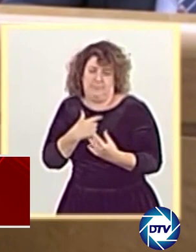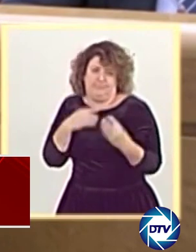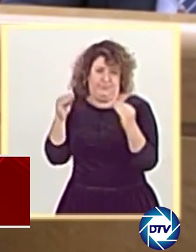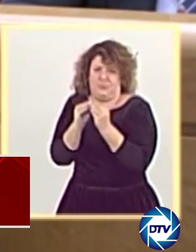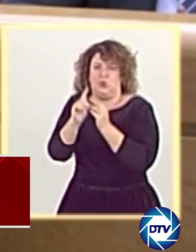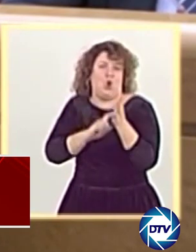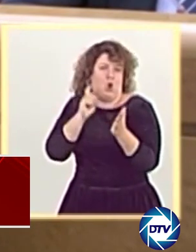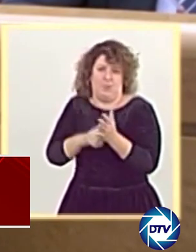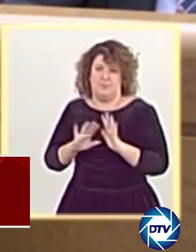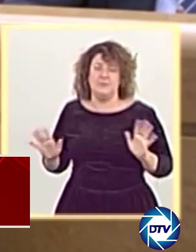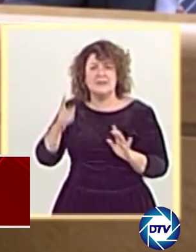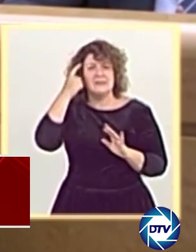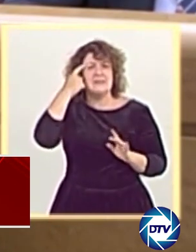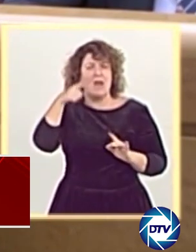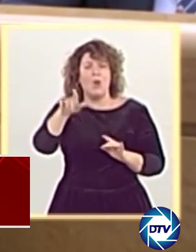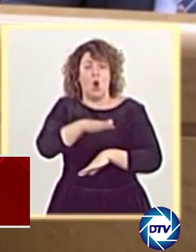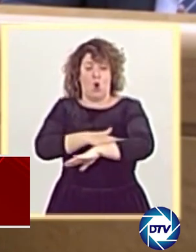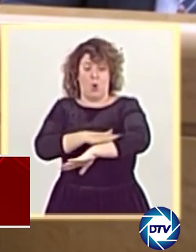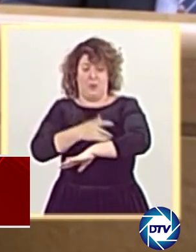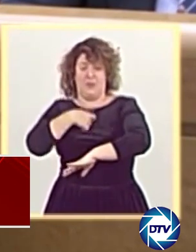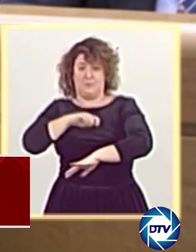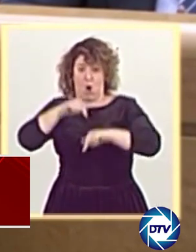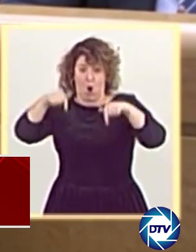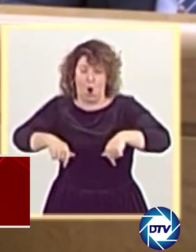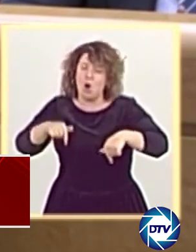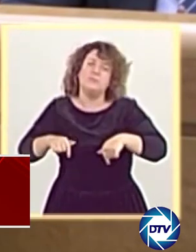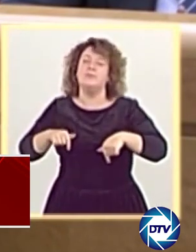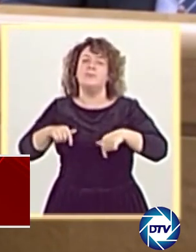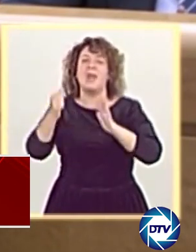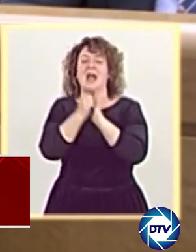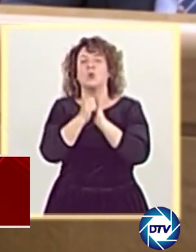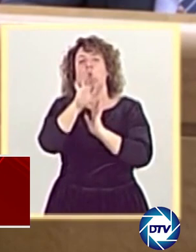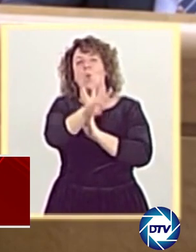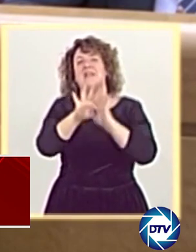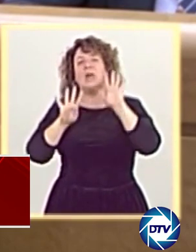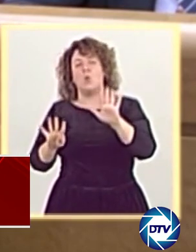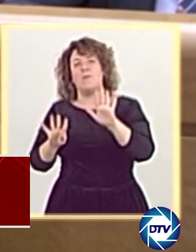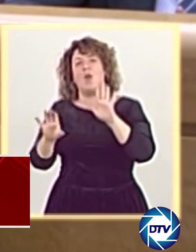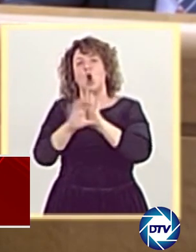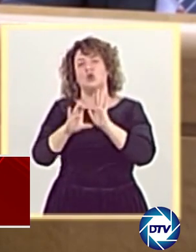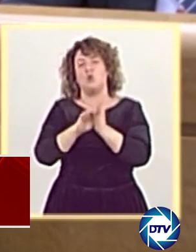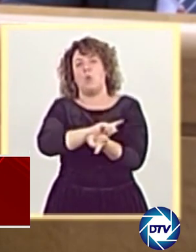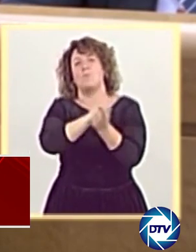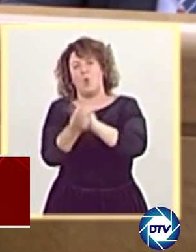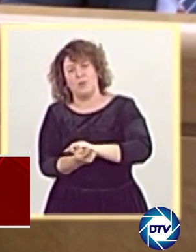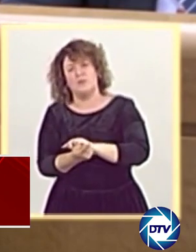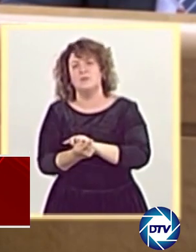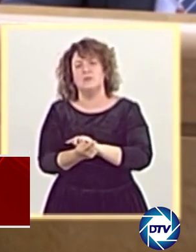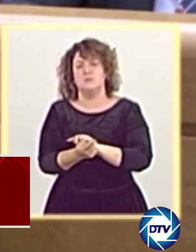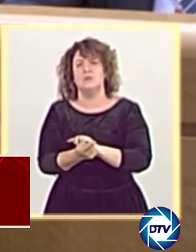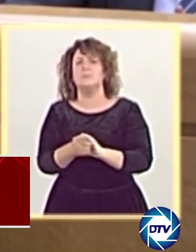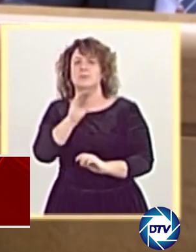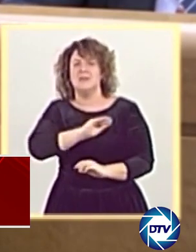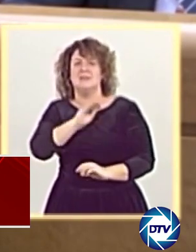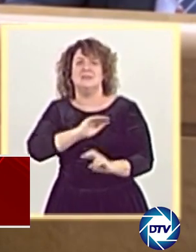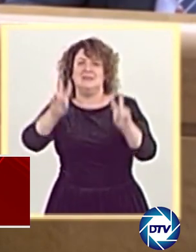que no se iba a subir. Entonces, ¿cómo se explica esto? Pues muy sencillo, señoras y señores. Porque esta Mindundi de